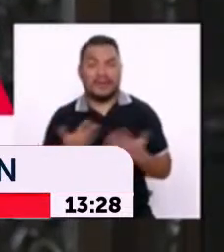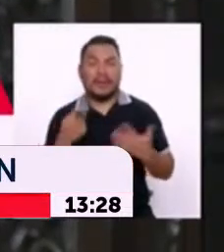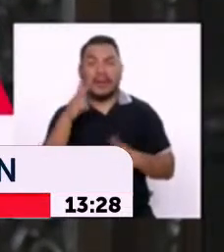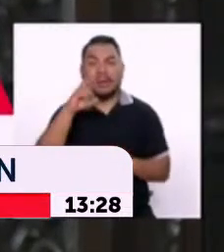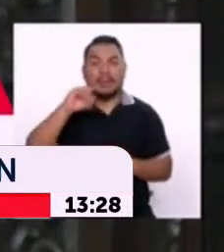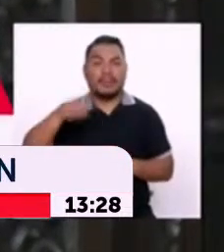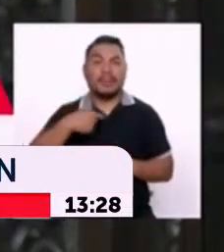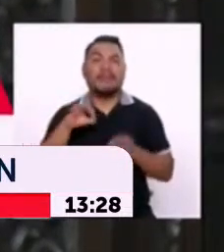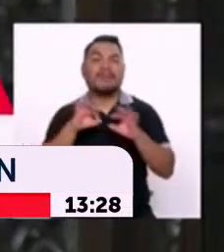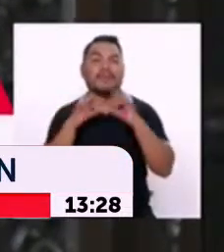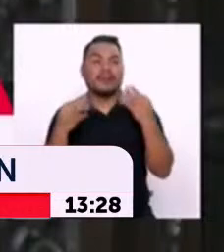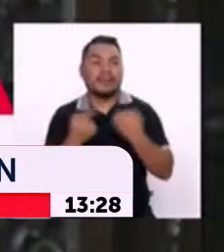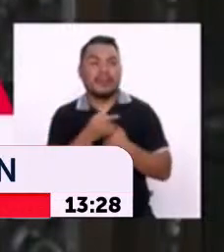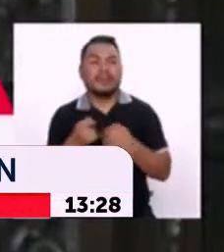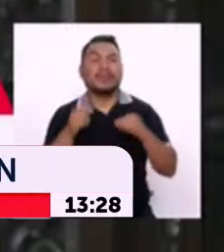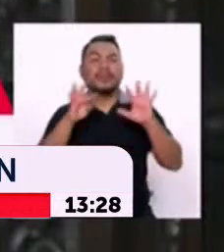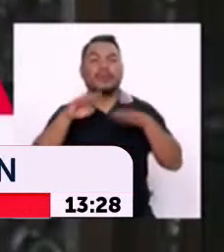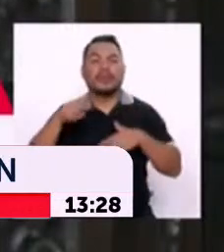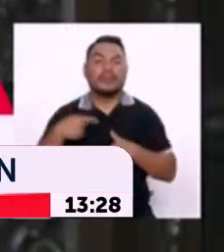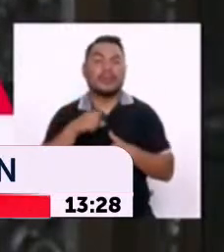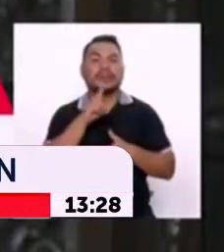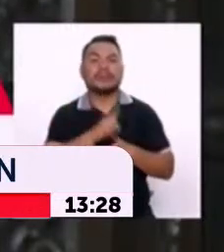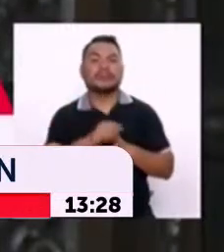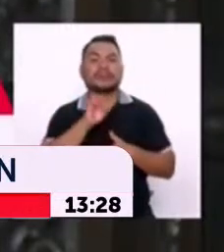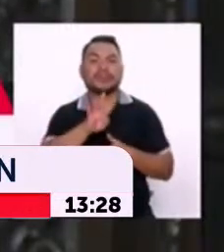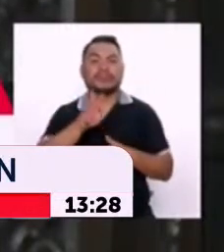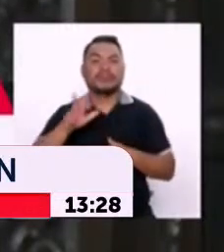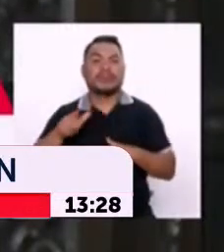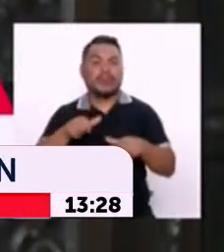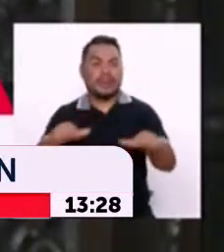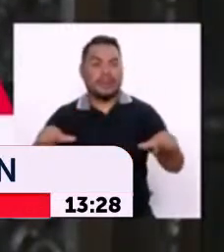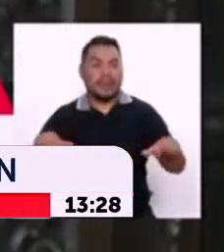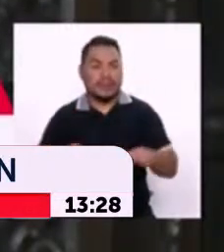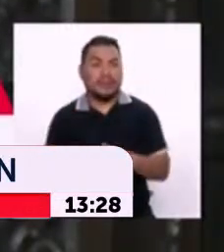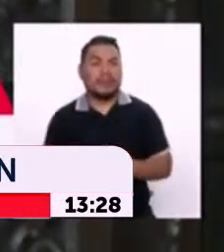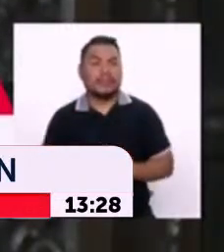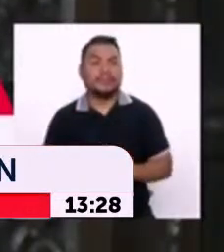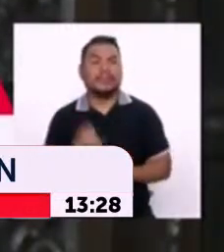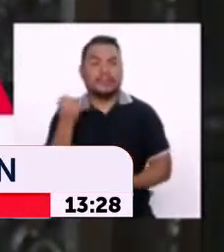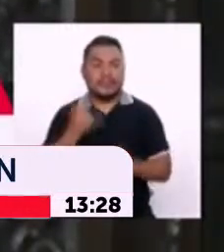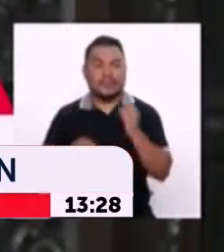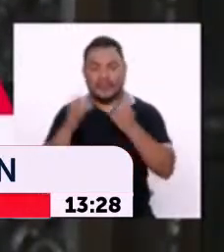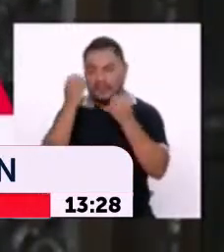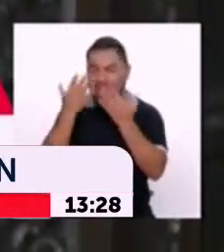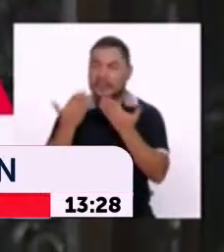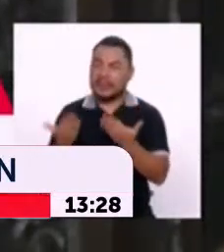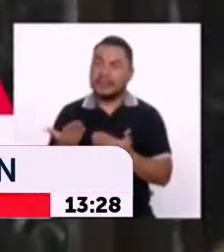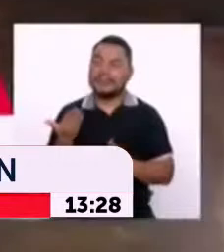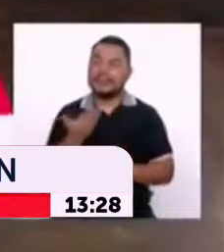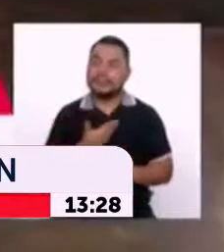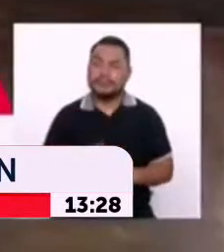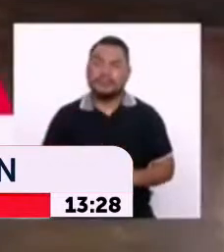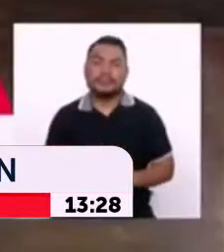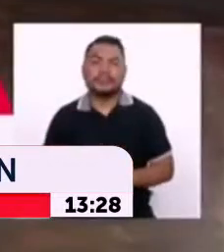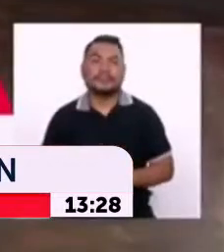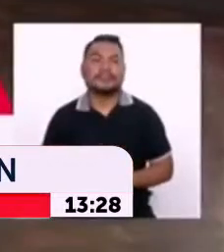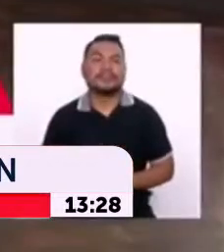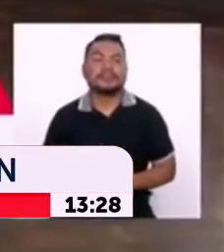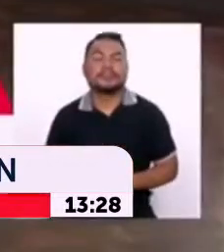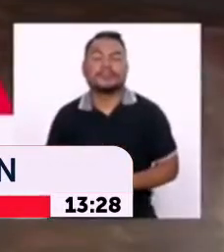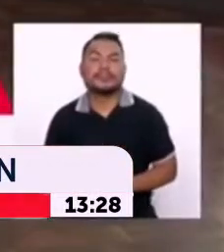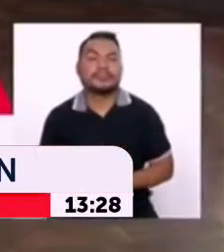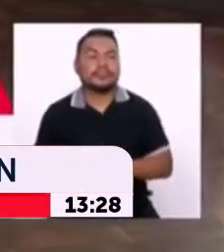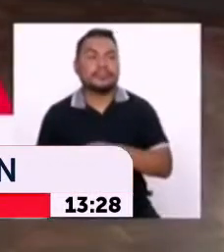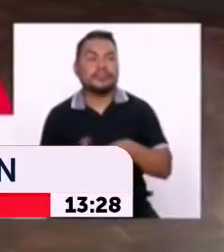a 20.000 familias y 9.143 hectáreas. Es todo lo que informó, Presidenta.